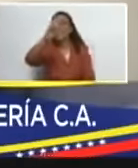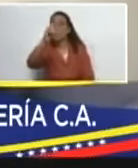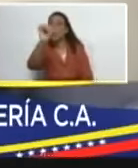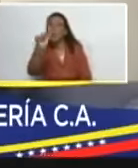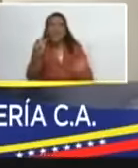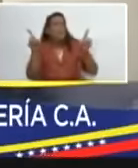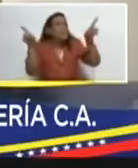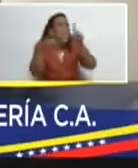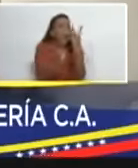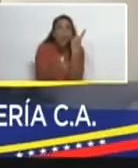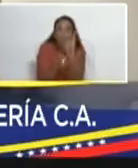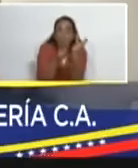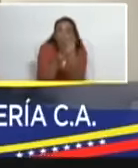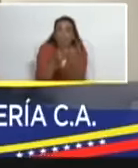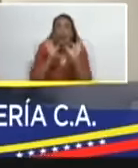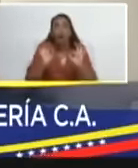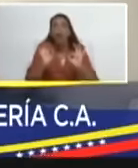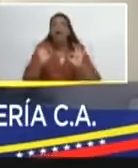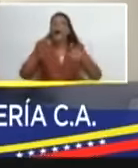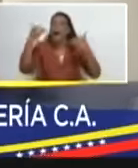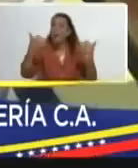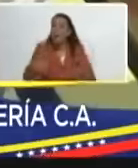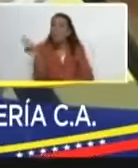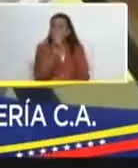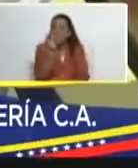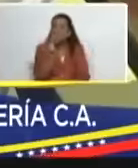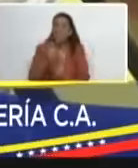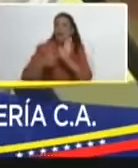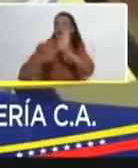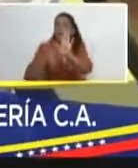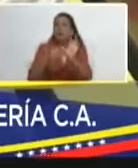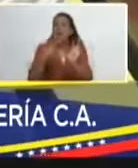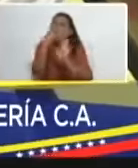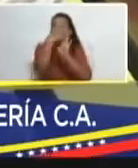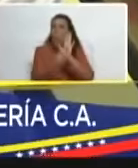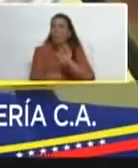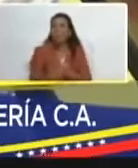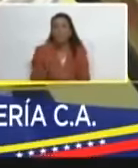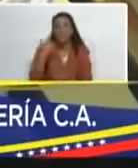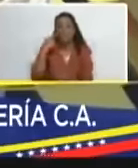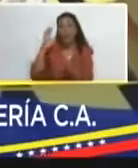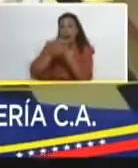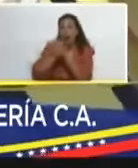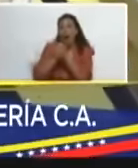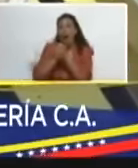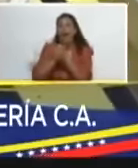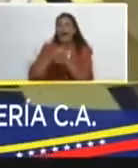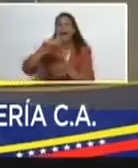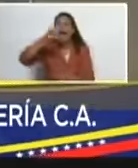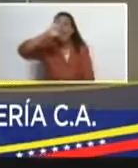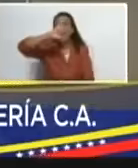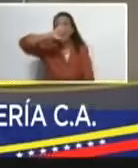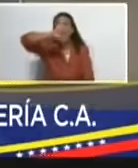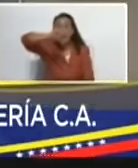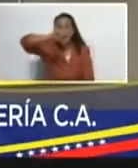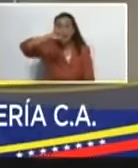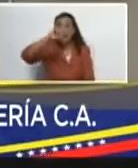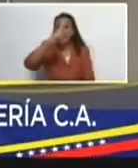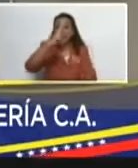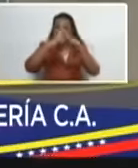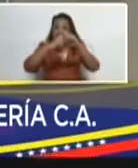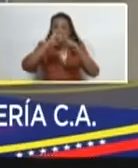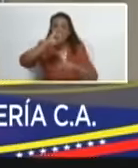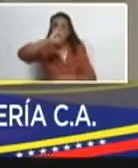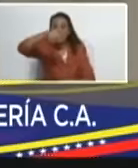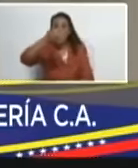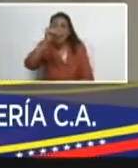partes del mundo, y aquí en Venezuela nosotros estamos dando este ejemplo. Aquí está el compañero Jin Hong, que quisiera, presidente, que lo